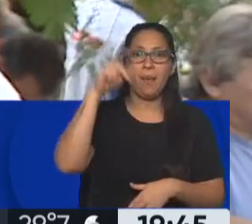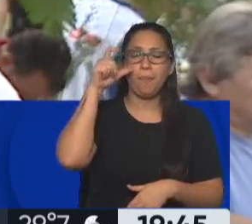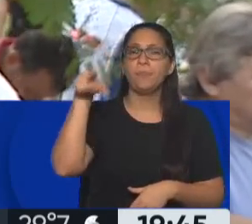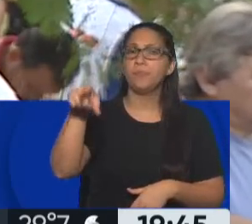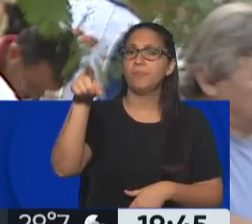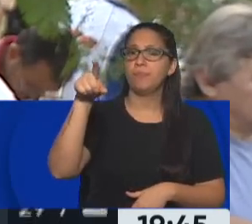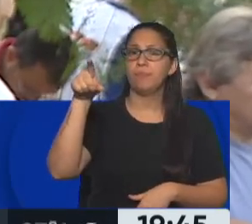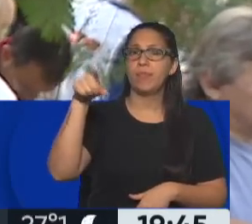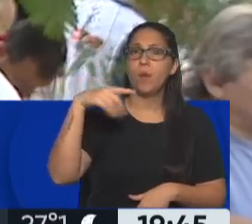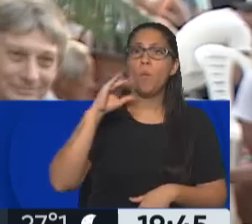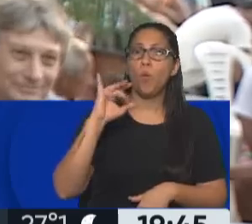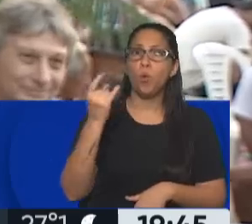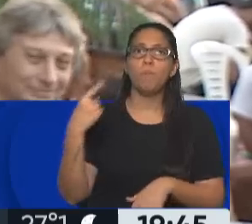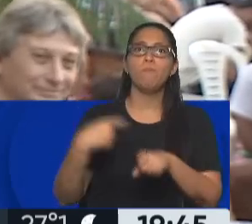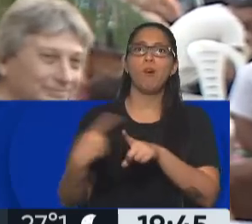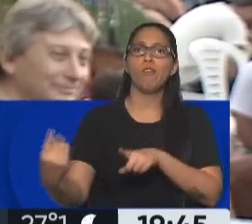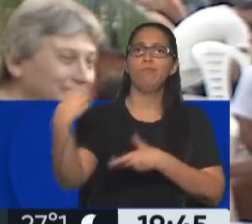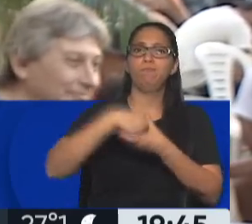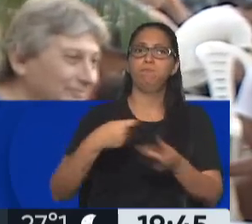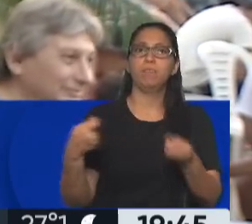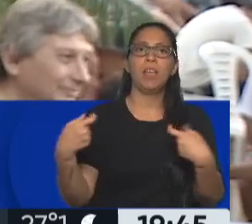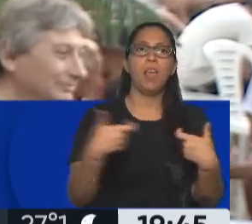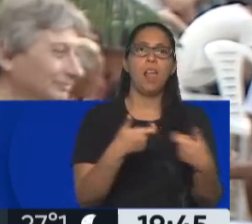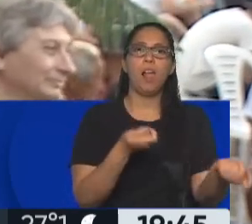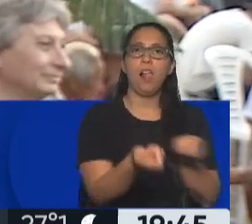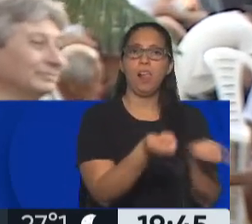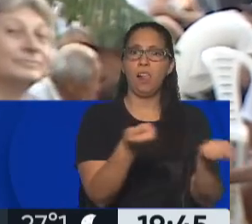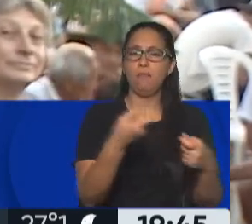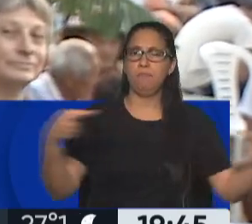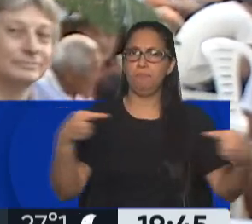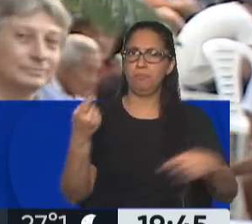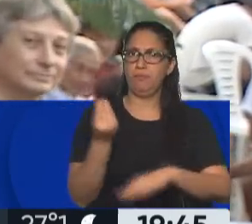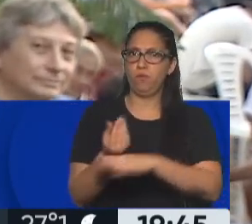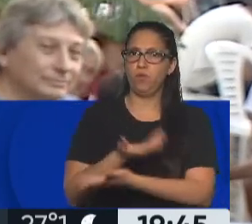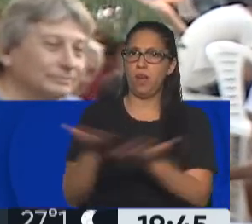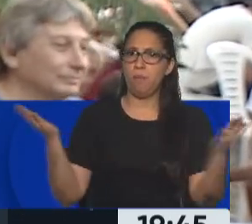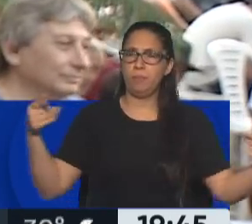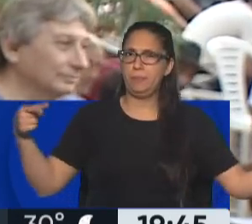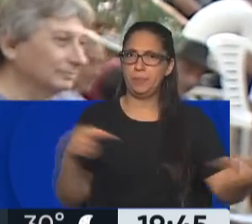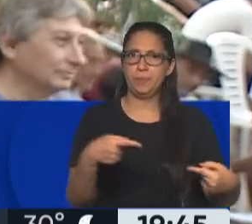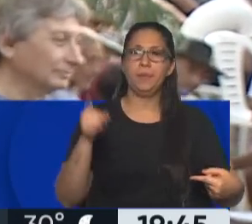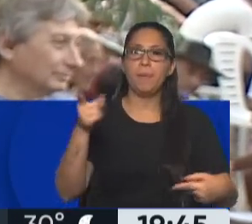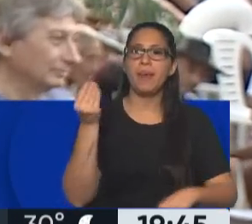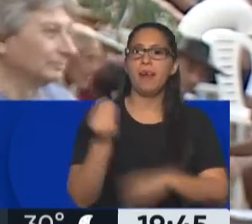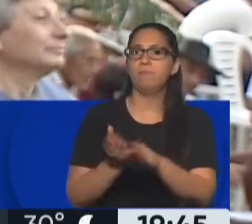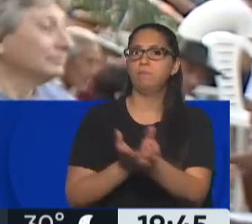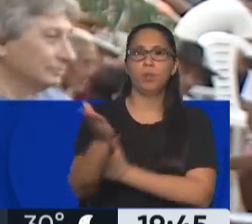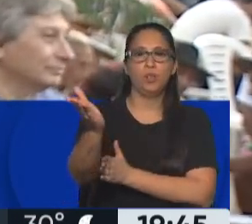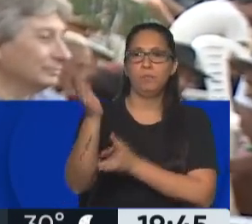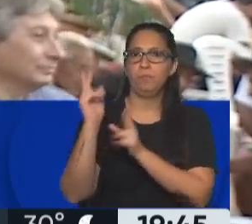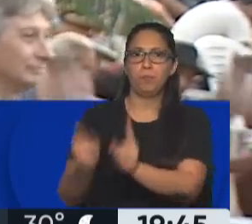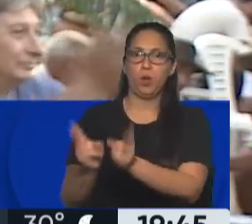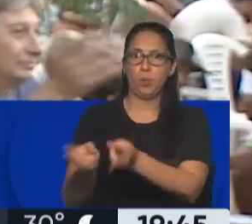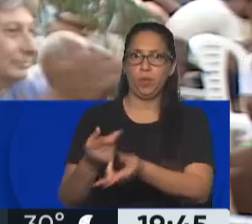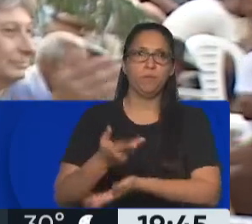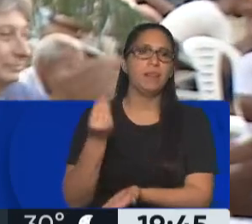por cohecho pasivo y negociaciones incompatibles con la función pública y además está inhabilitado de por vida para ejercer